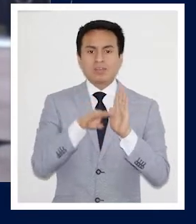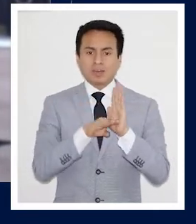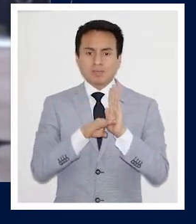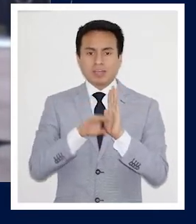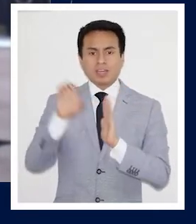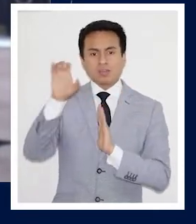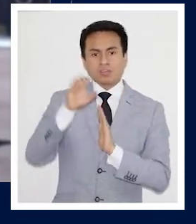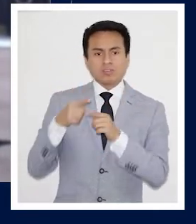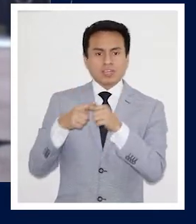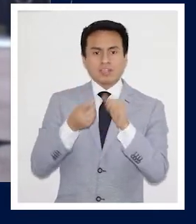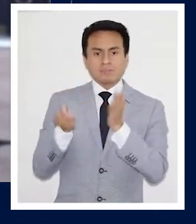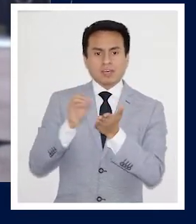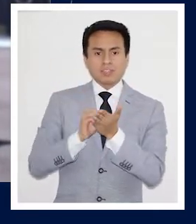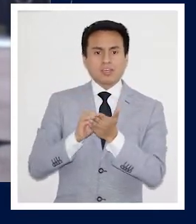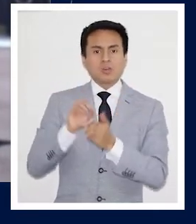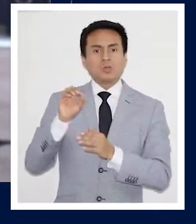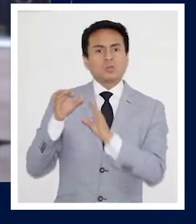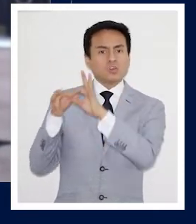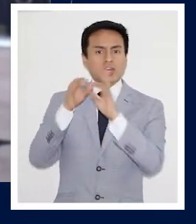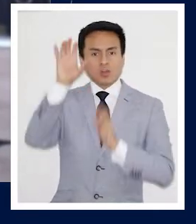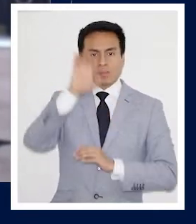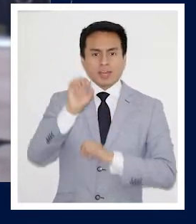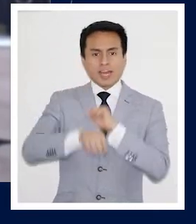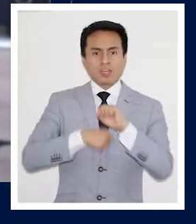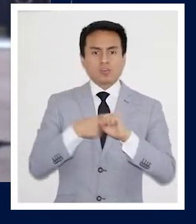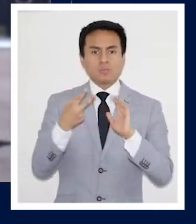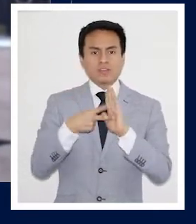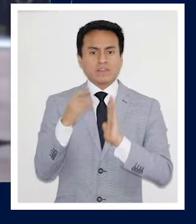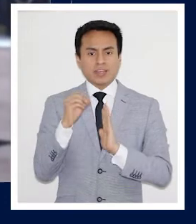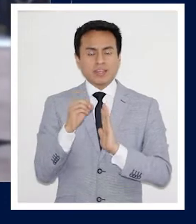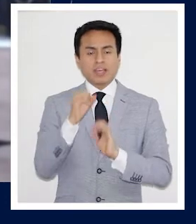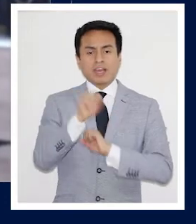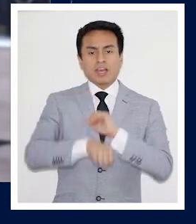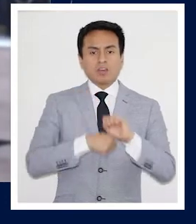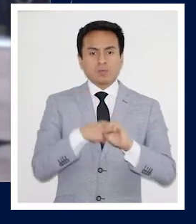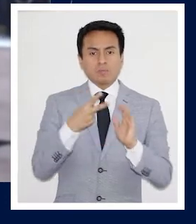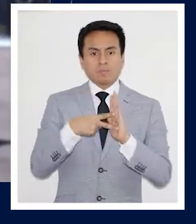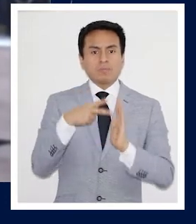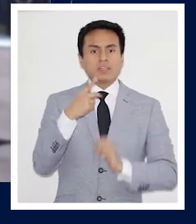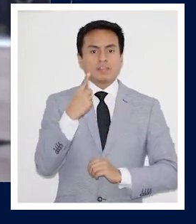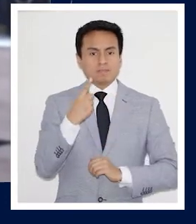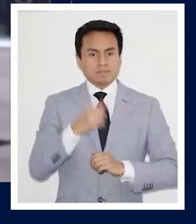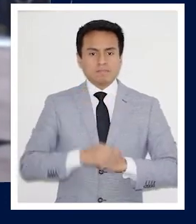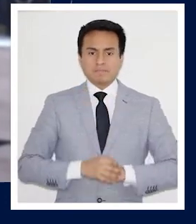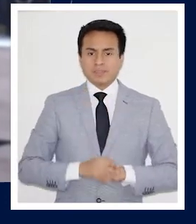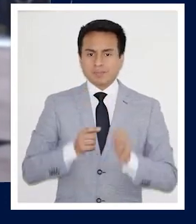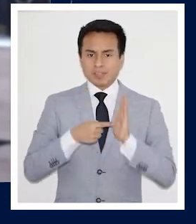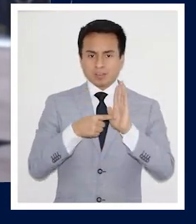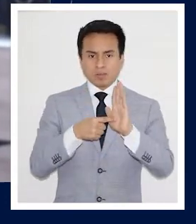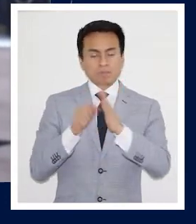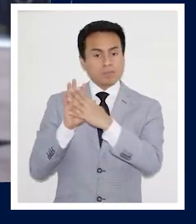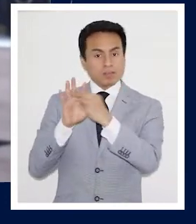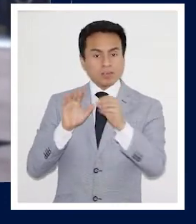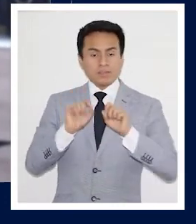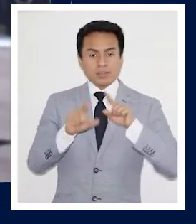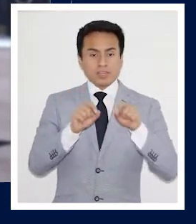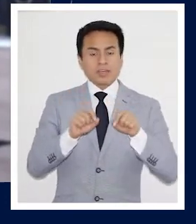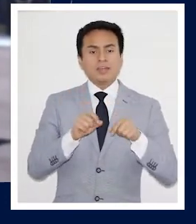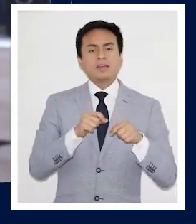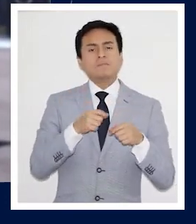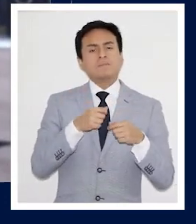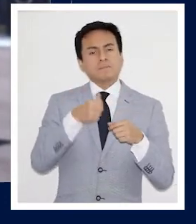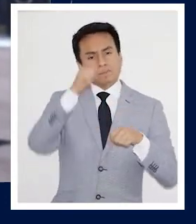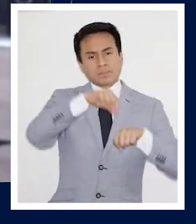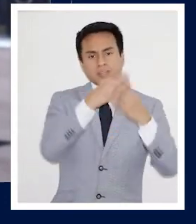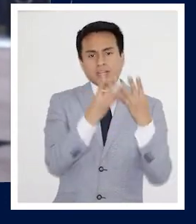con el programa Eurosocial Más de la Unión Europea durante todo el año 2020 y parte del año 2021, se presentó un modelo de